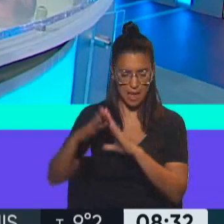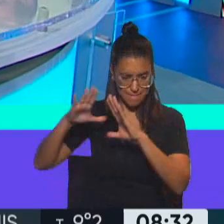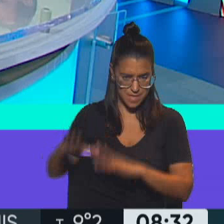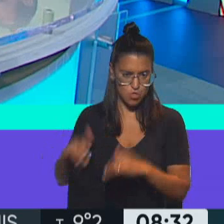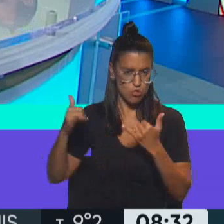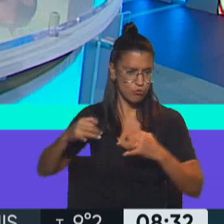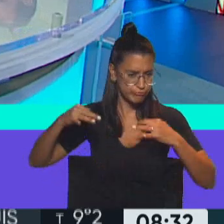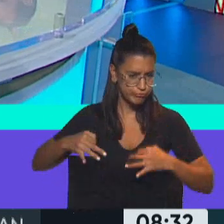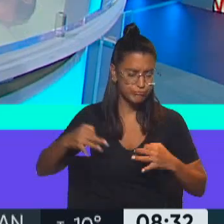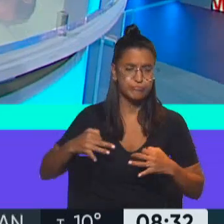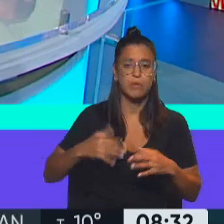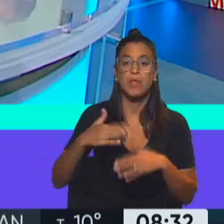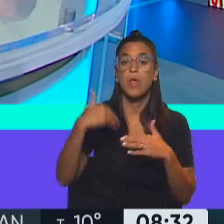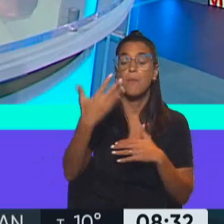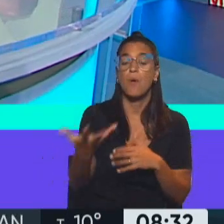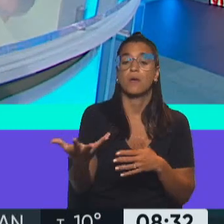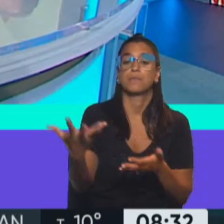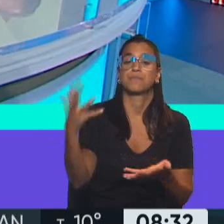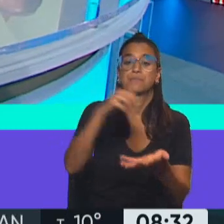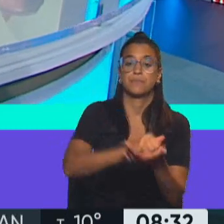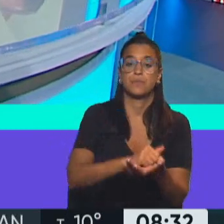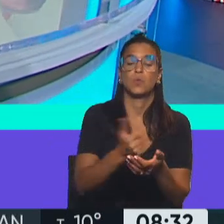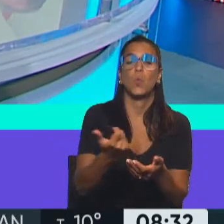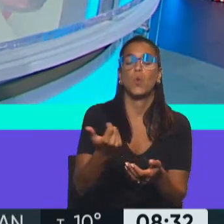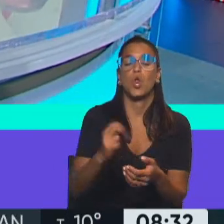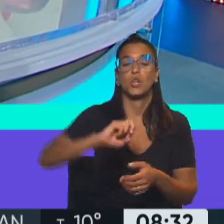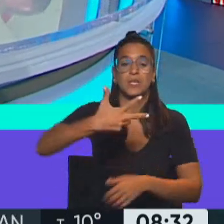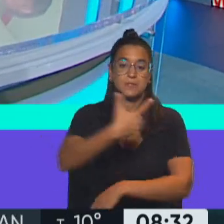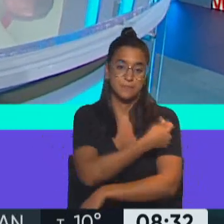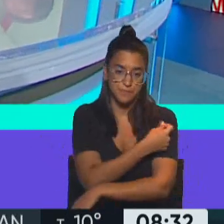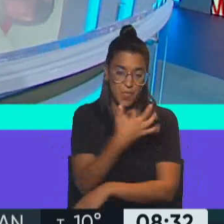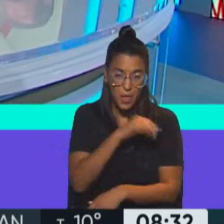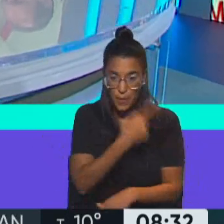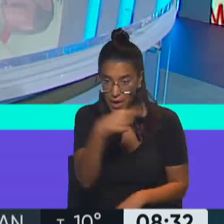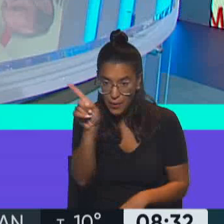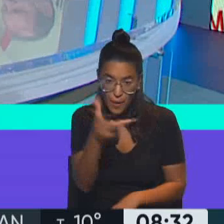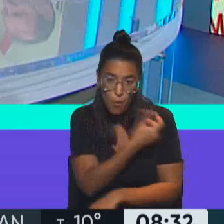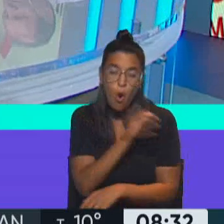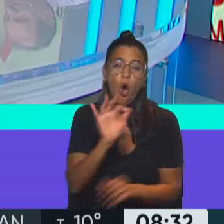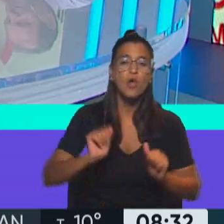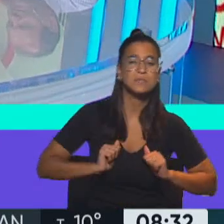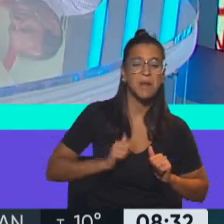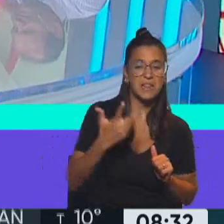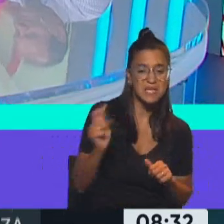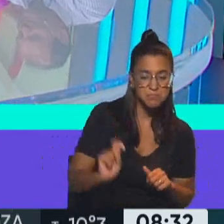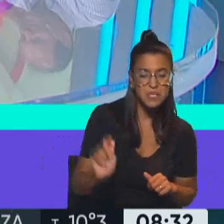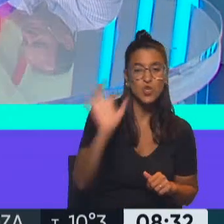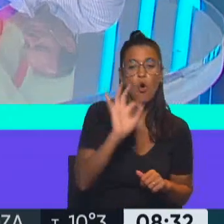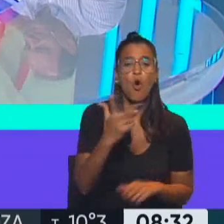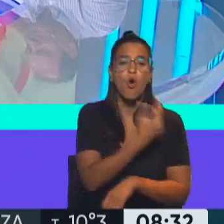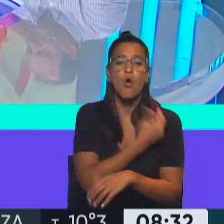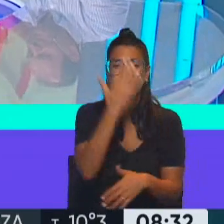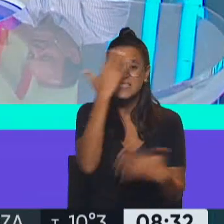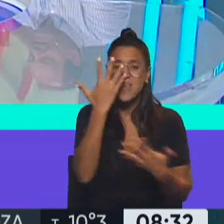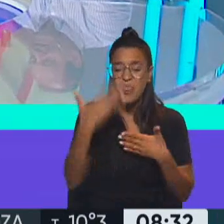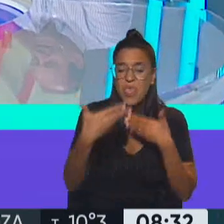requerido y le llega la fecha para recibir la tercera dosis? Sí. ¿Qué tiene que hacer? ¿Tiene que vacunarse? ¿Tiene que esperar 3 meses? ¿Tiene que vacunarse en 15